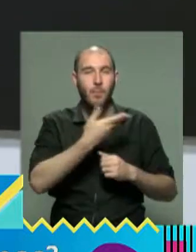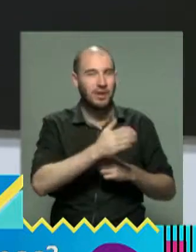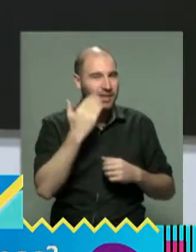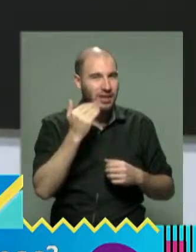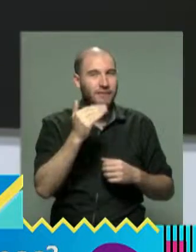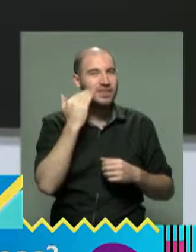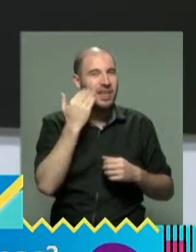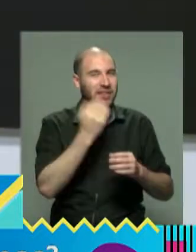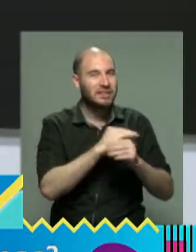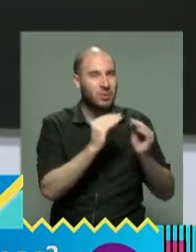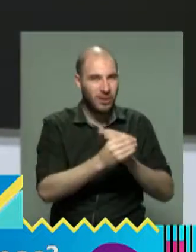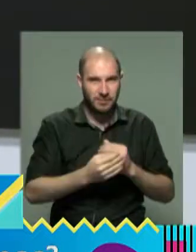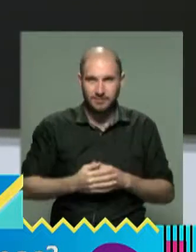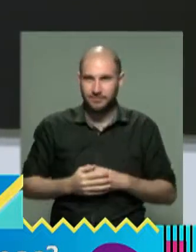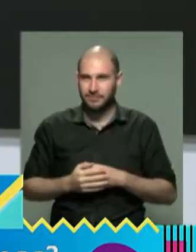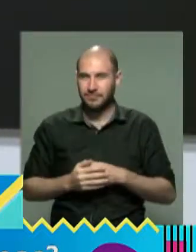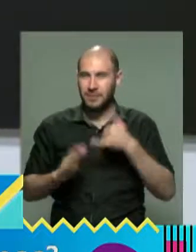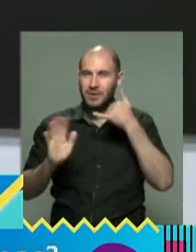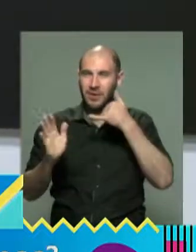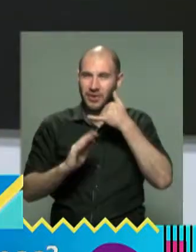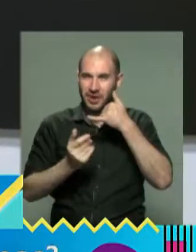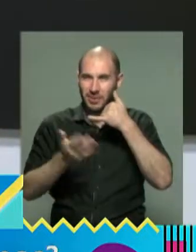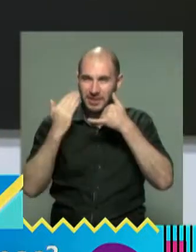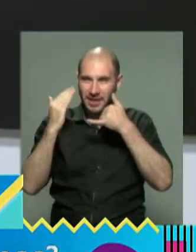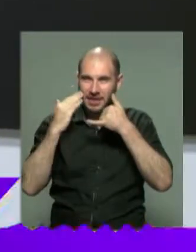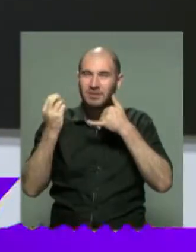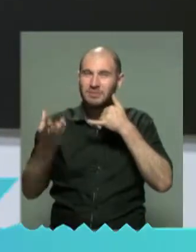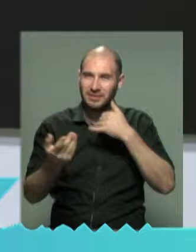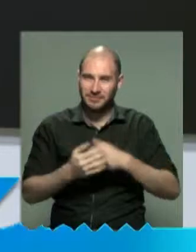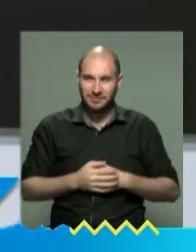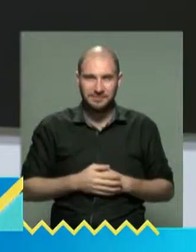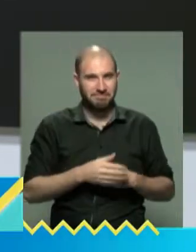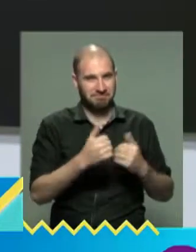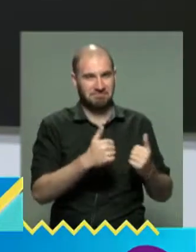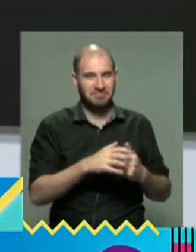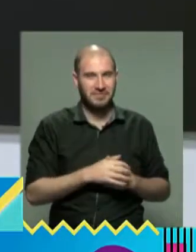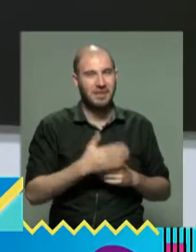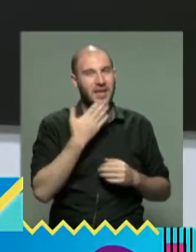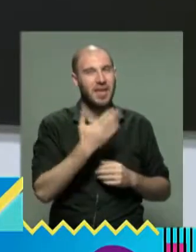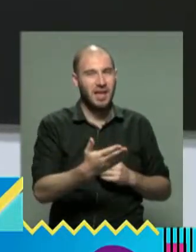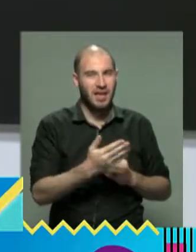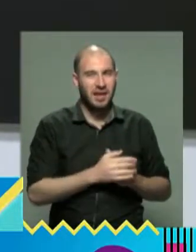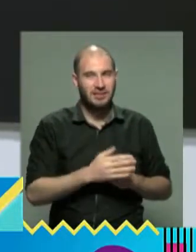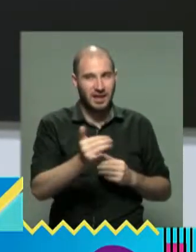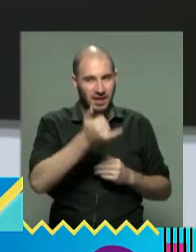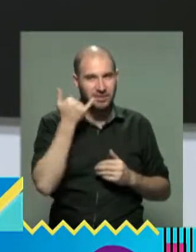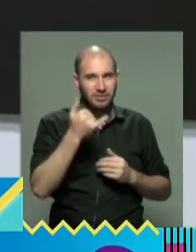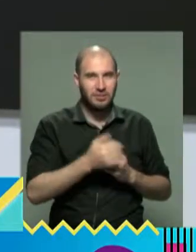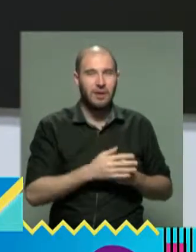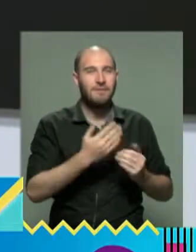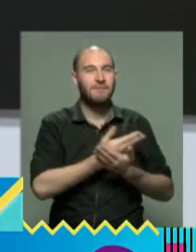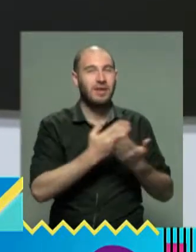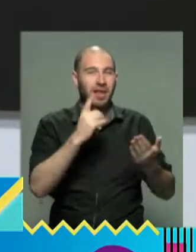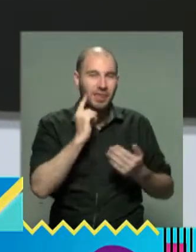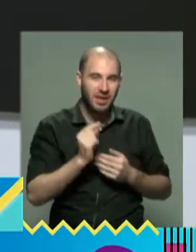tardes, Fernando Oviedo te saluda. Hola Fer, buenas tardes, ¿cómo andan todos? Bien, muy bien, muchas gracias por atendernos y bueno, feliz